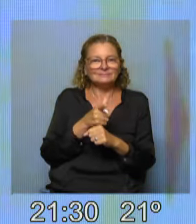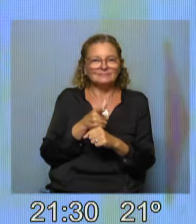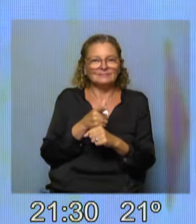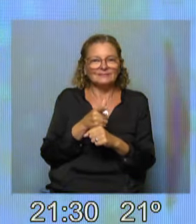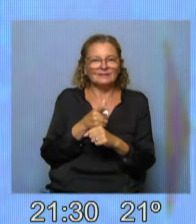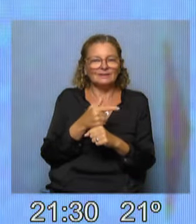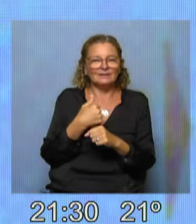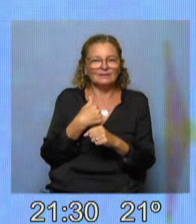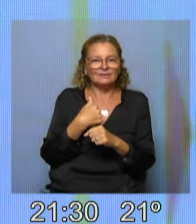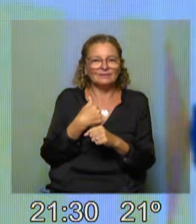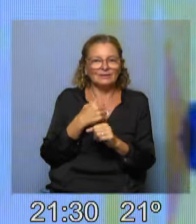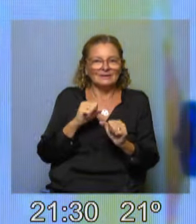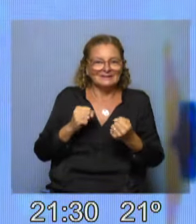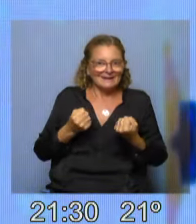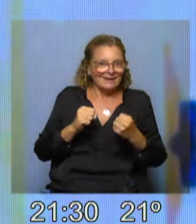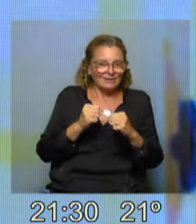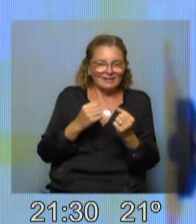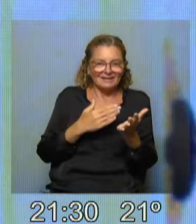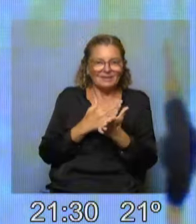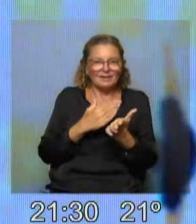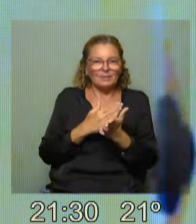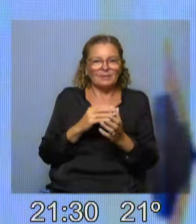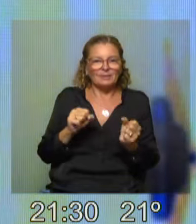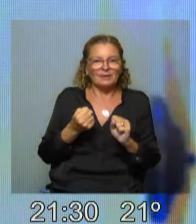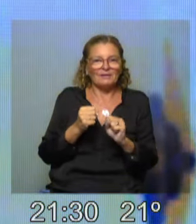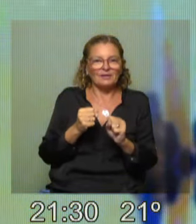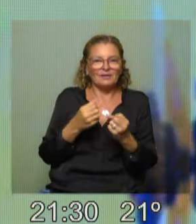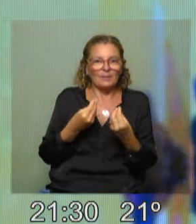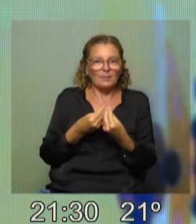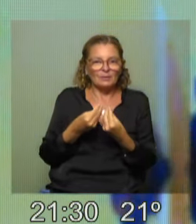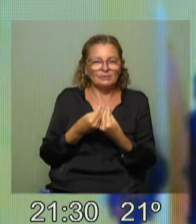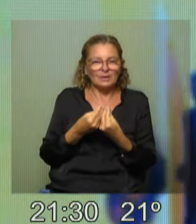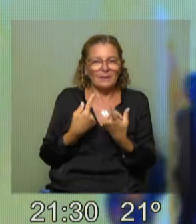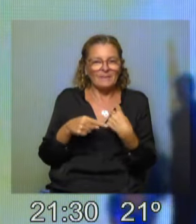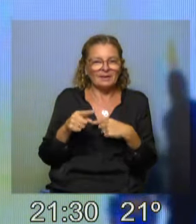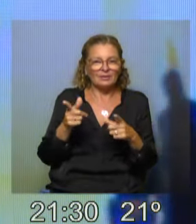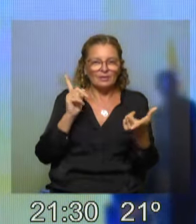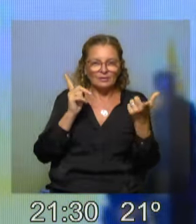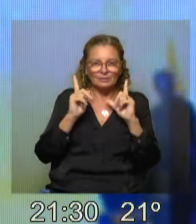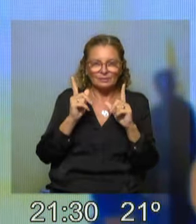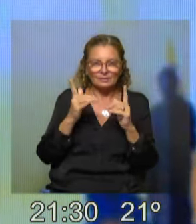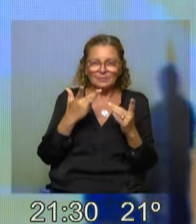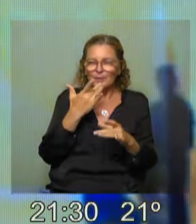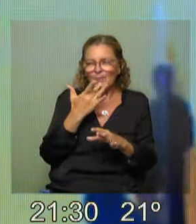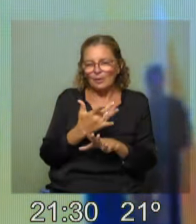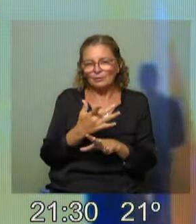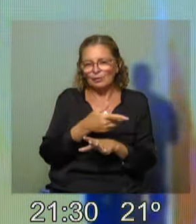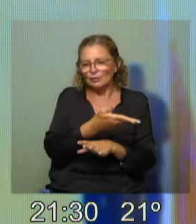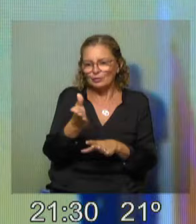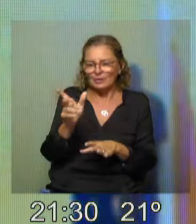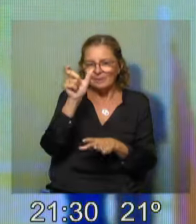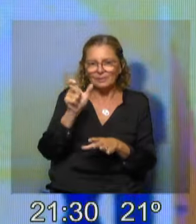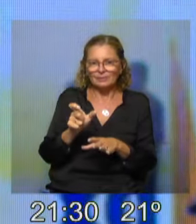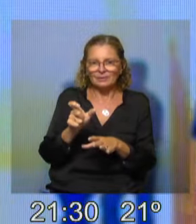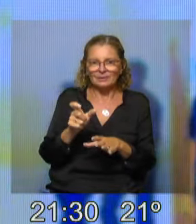espectacular. Yo, nerviosísima, como siempre pongo nerviosa por lo mínimo, pero no, lo disfrutamos, estuvo precioso, el público, viste,